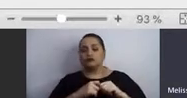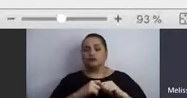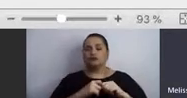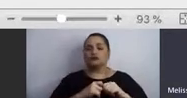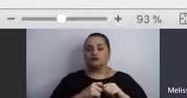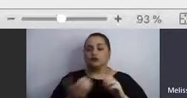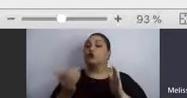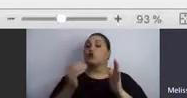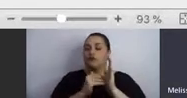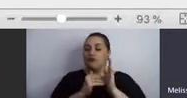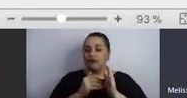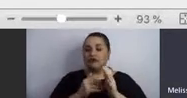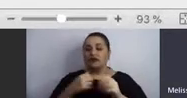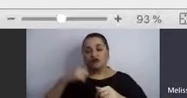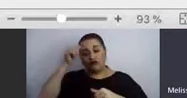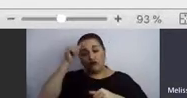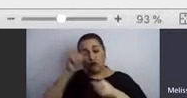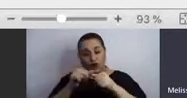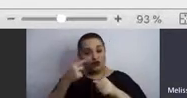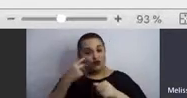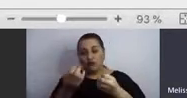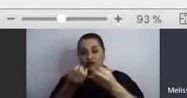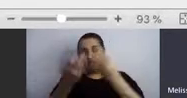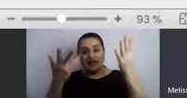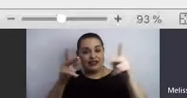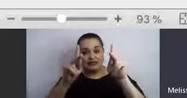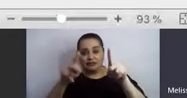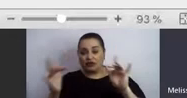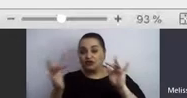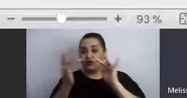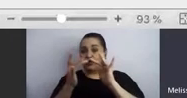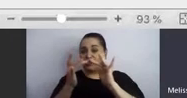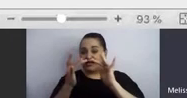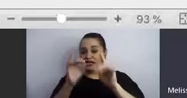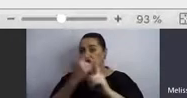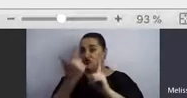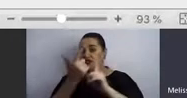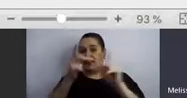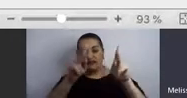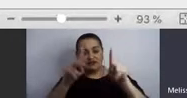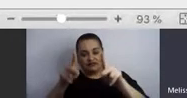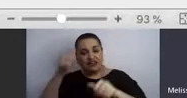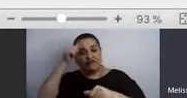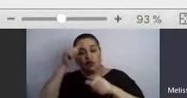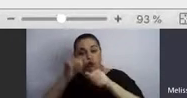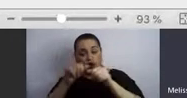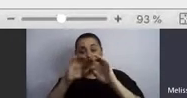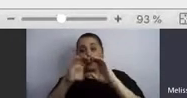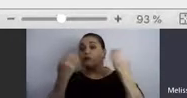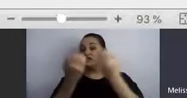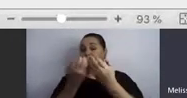Nuevamente, recuerdo, y ya que veo tantas personas conectadas de sociedad civil, les recuerdo que la Comisión Interinstitucional tiene su